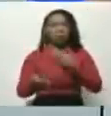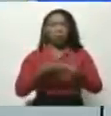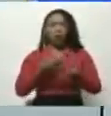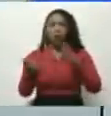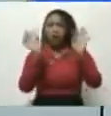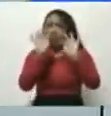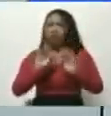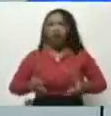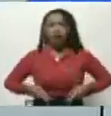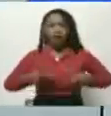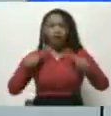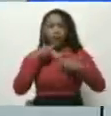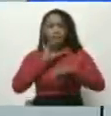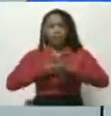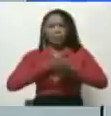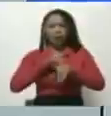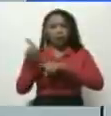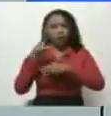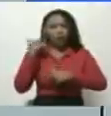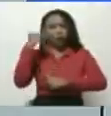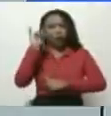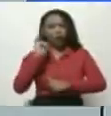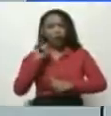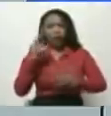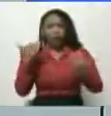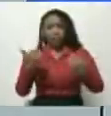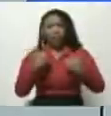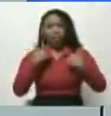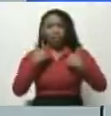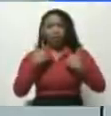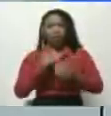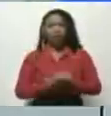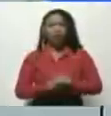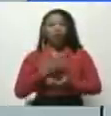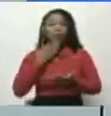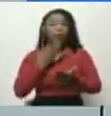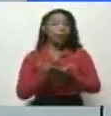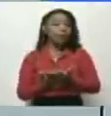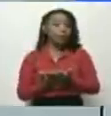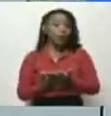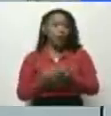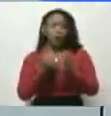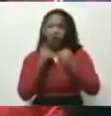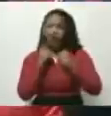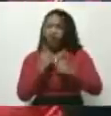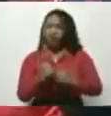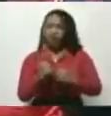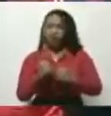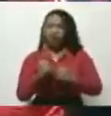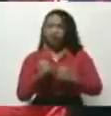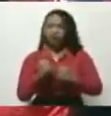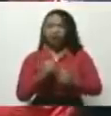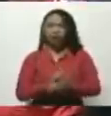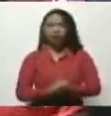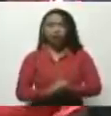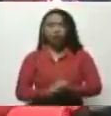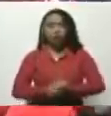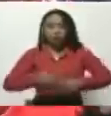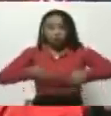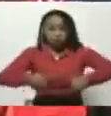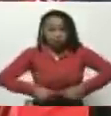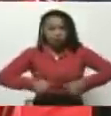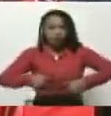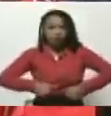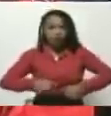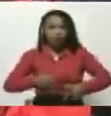vida? Para eso está, para sacrificarlo. Lo exigente, lo duro, lo sacrificado, lo esforzado,